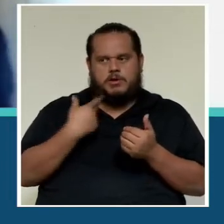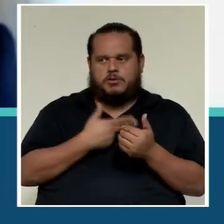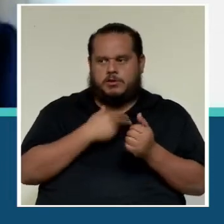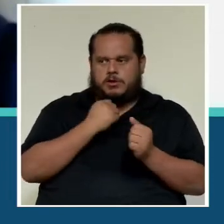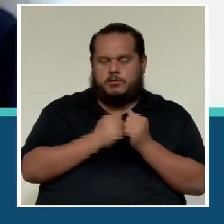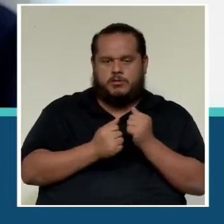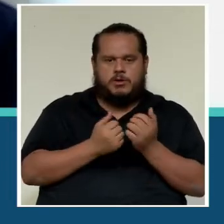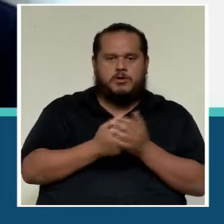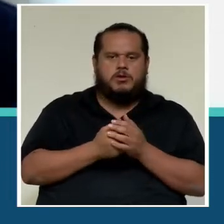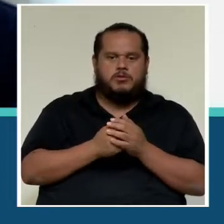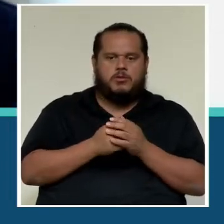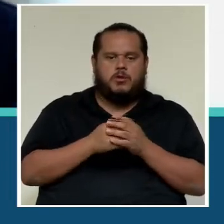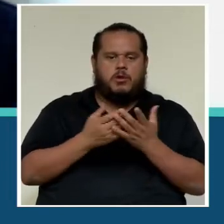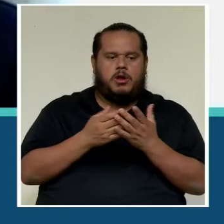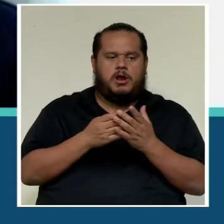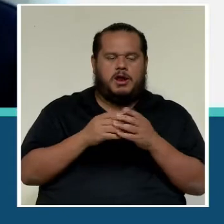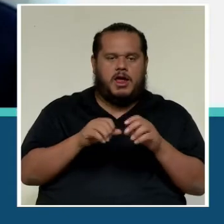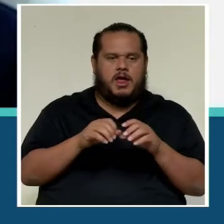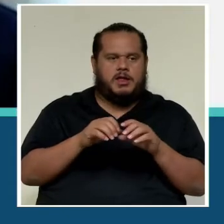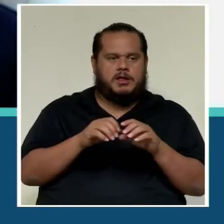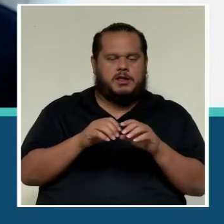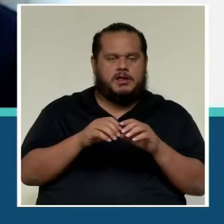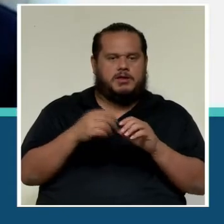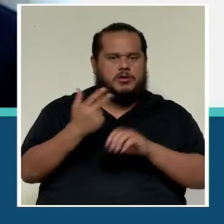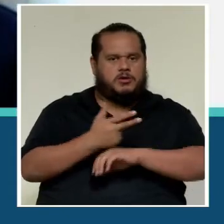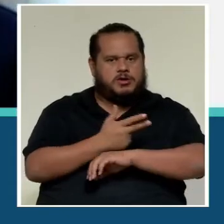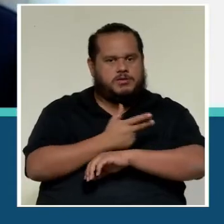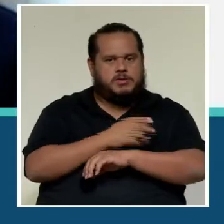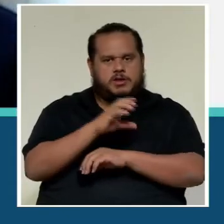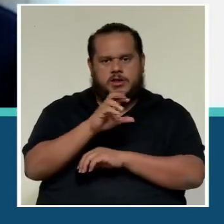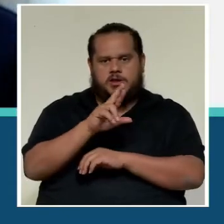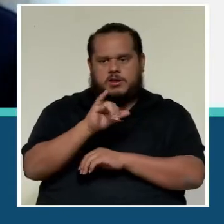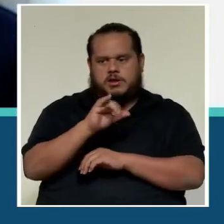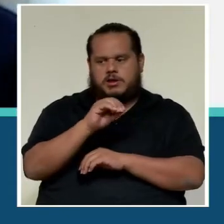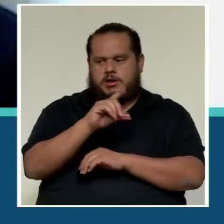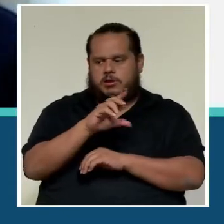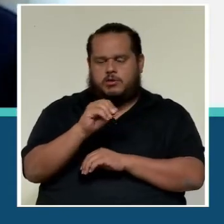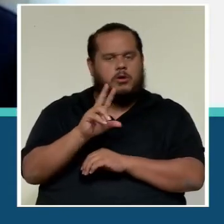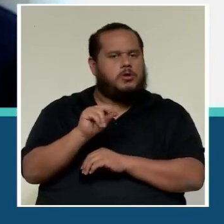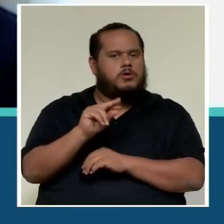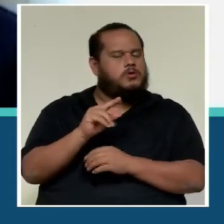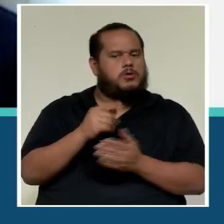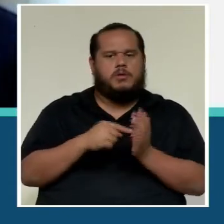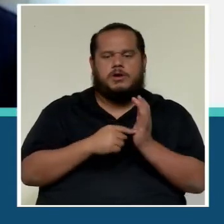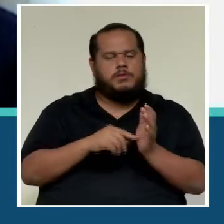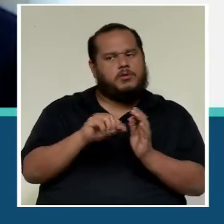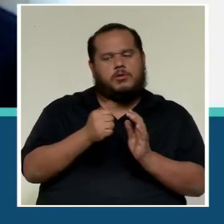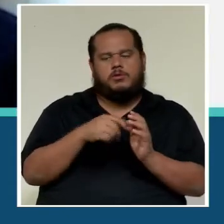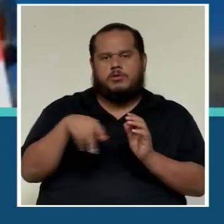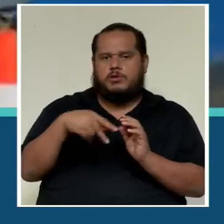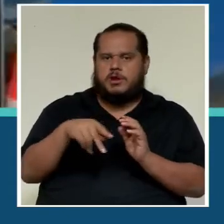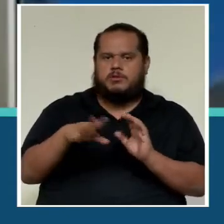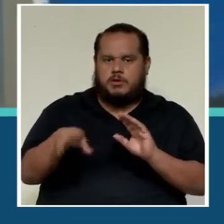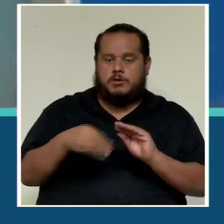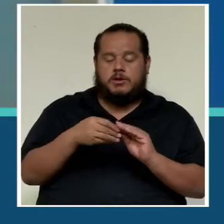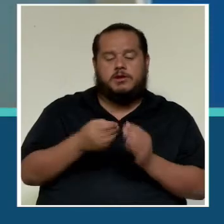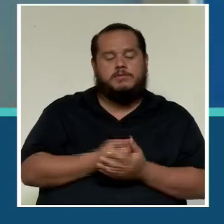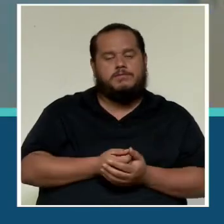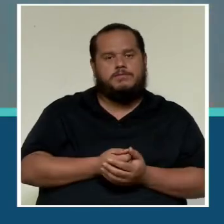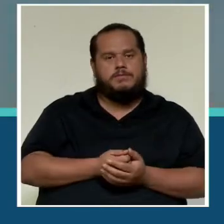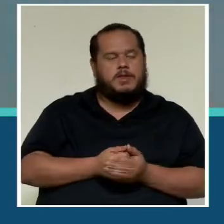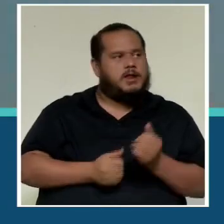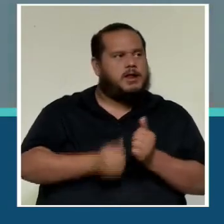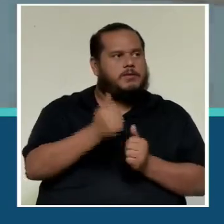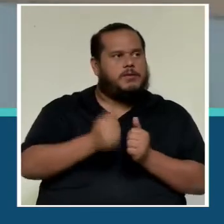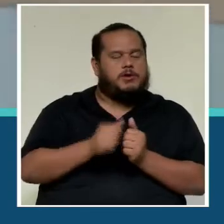la criminalidad criolla, yo no veo que vayan a representar un riesgo adicional. La mayoría